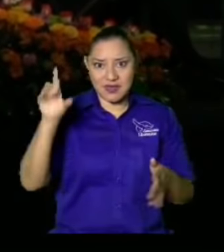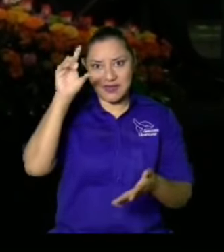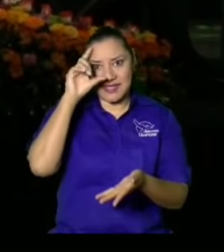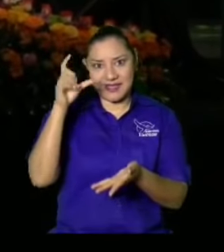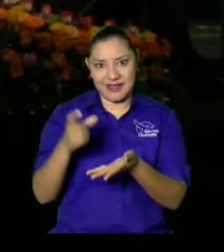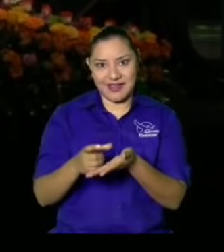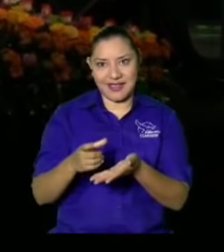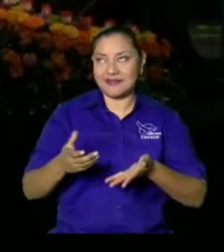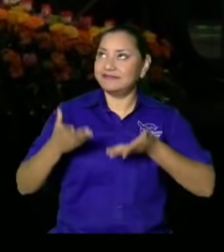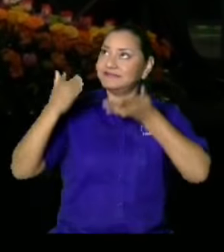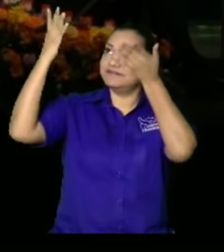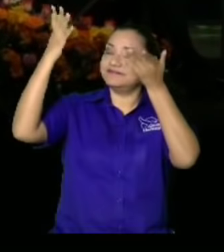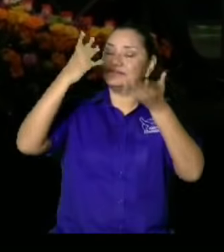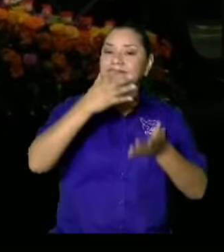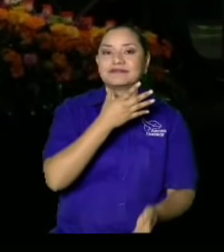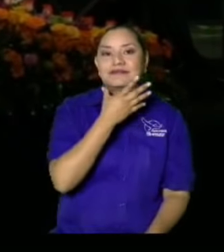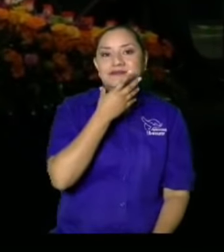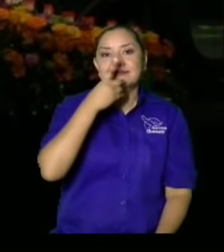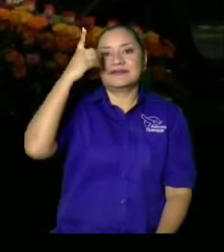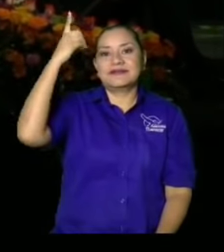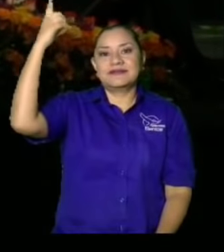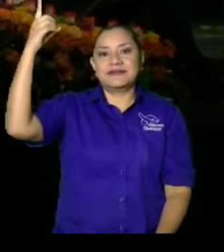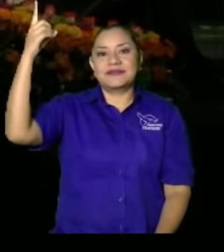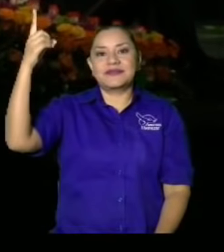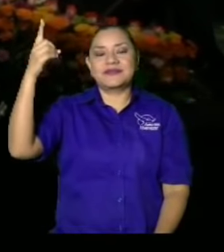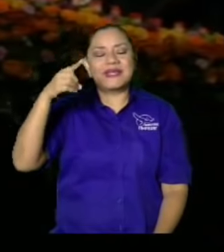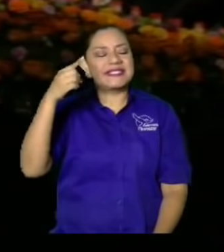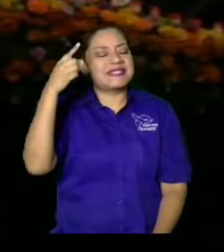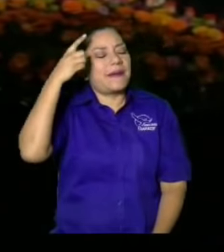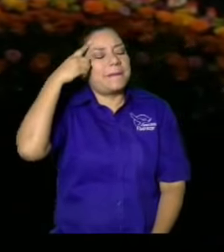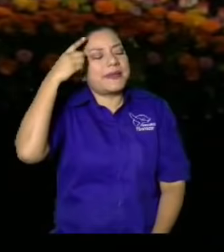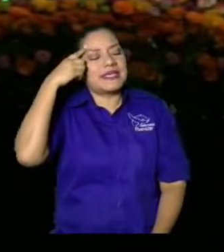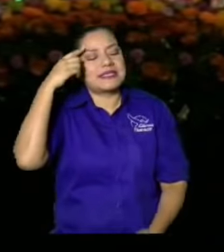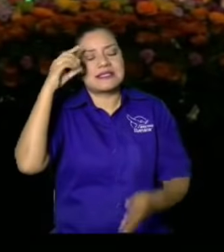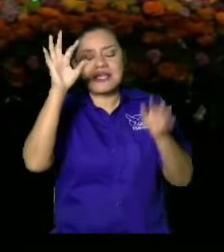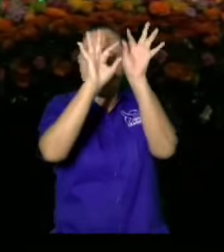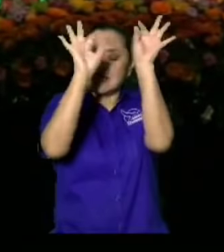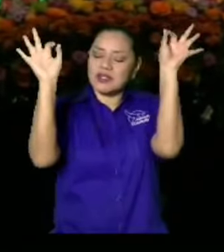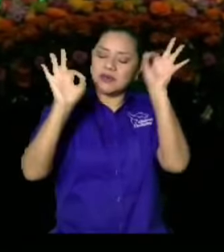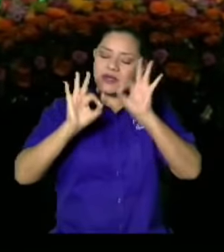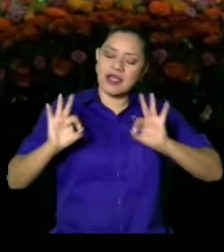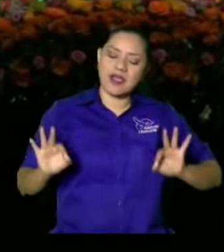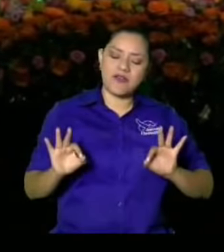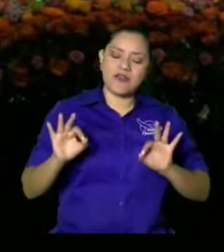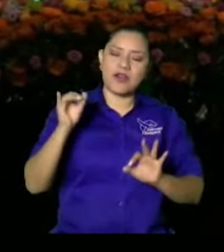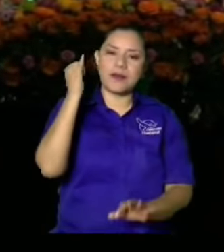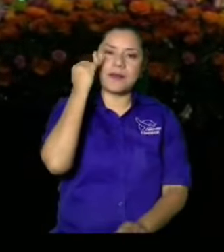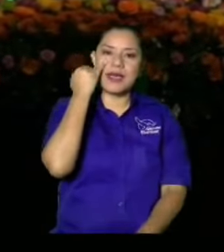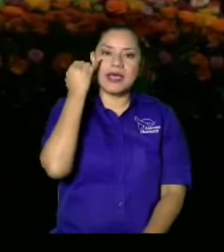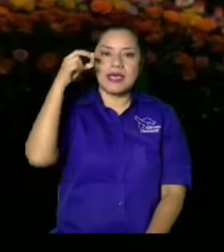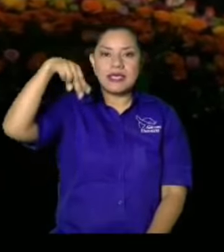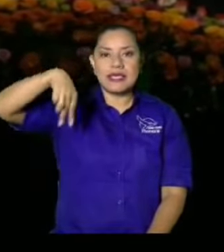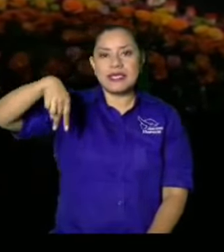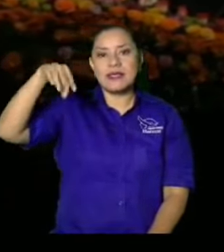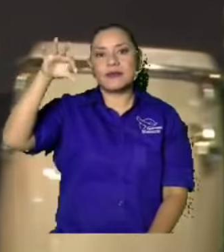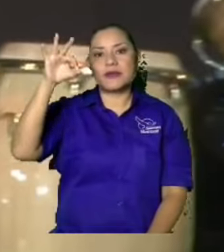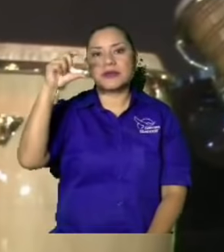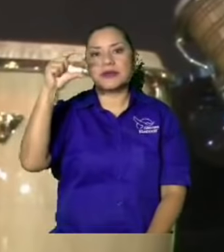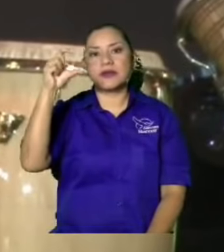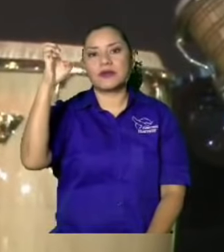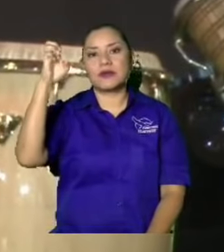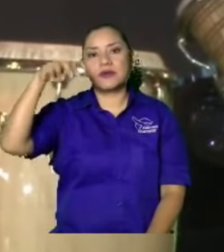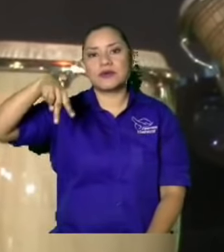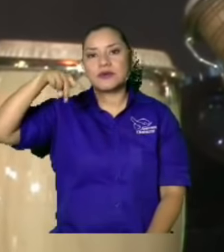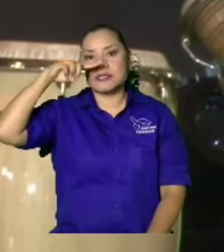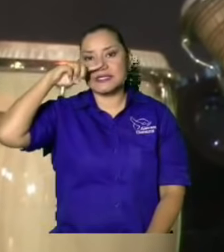Dios? Vas a pensar de una forma inocente. Ahora te vas a mover en una inocencia tremenda. Y así vas a